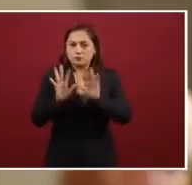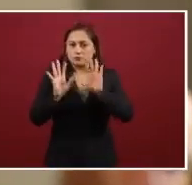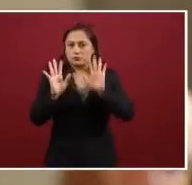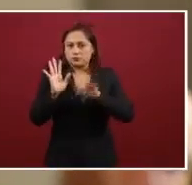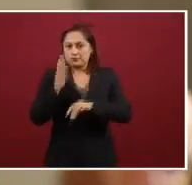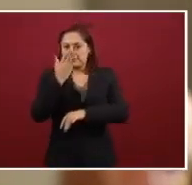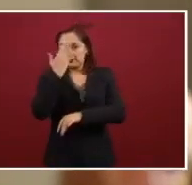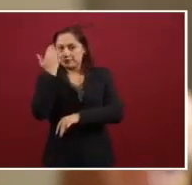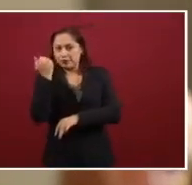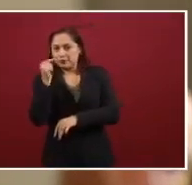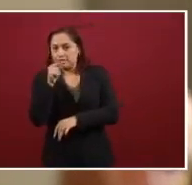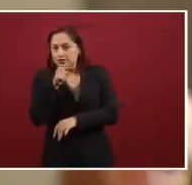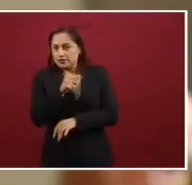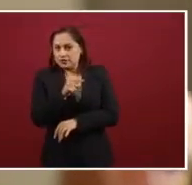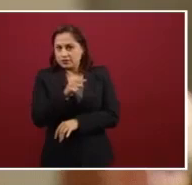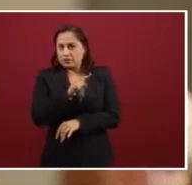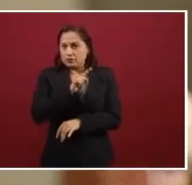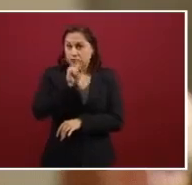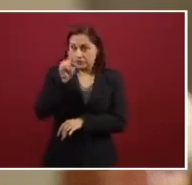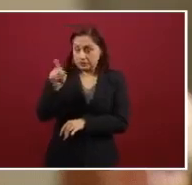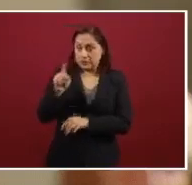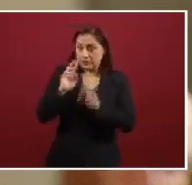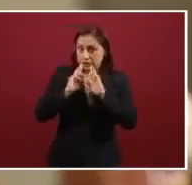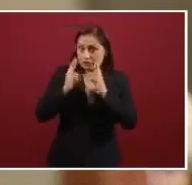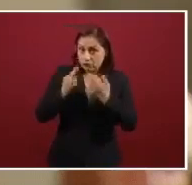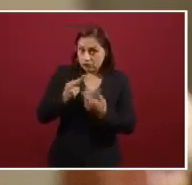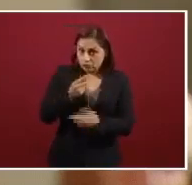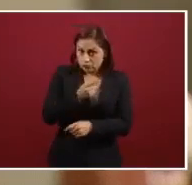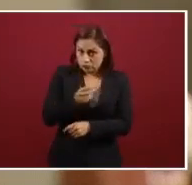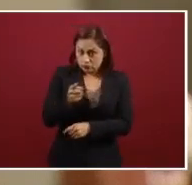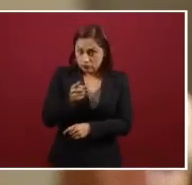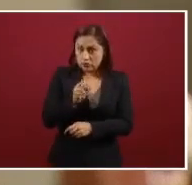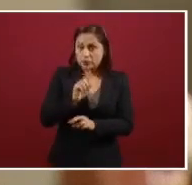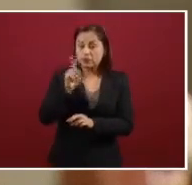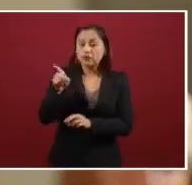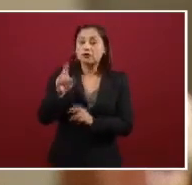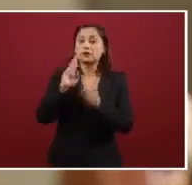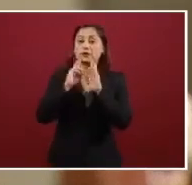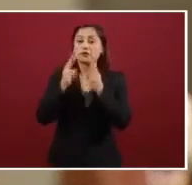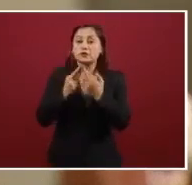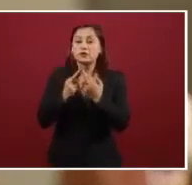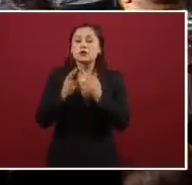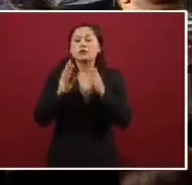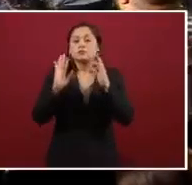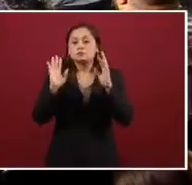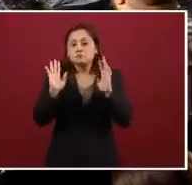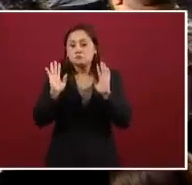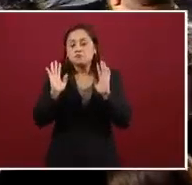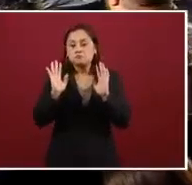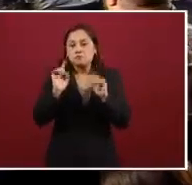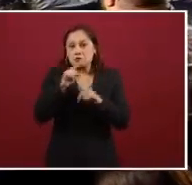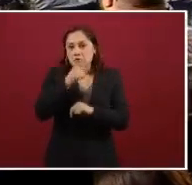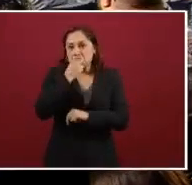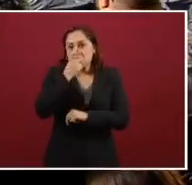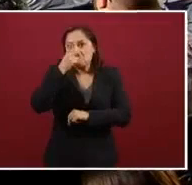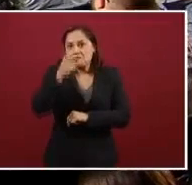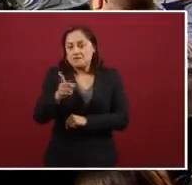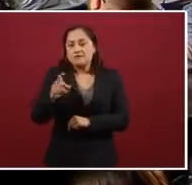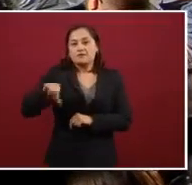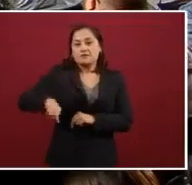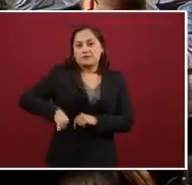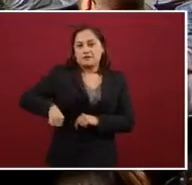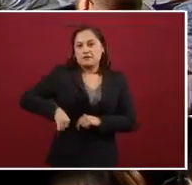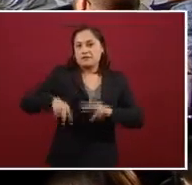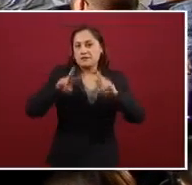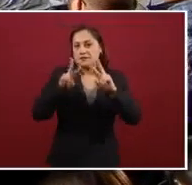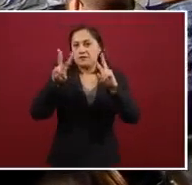¿Sí? ¿Tiene que ver algo de esos temas? Porque hubo cosas interesantes que tengan que ver con lo de